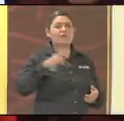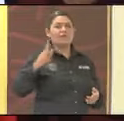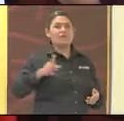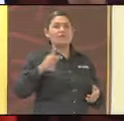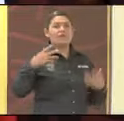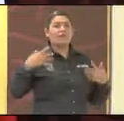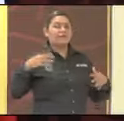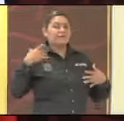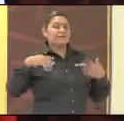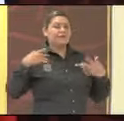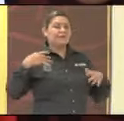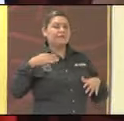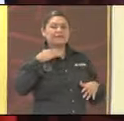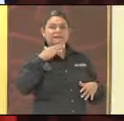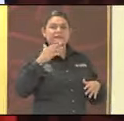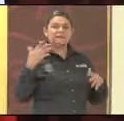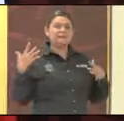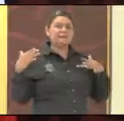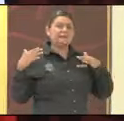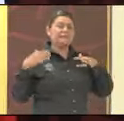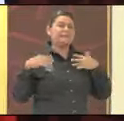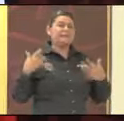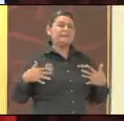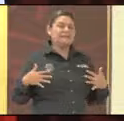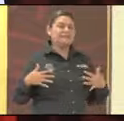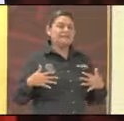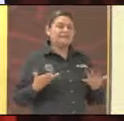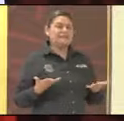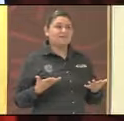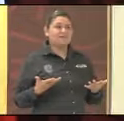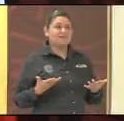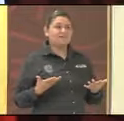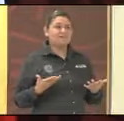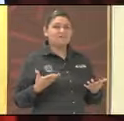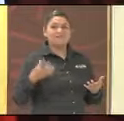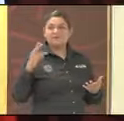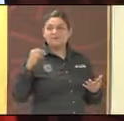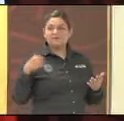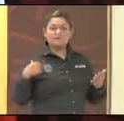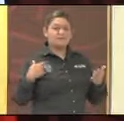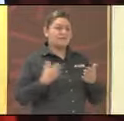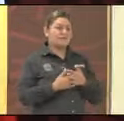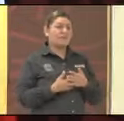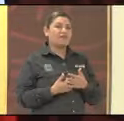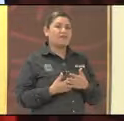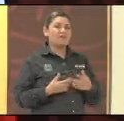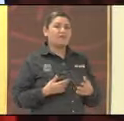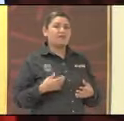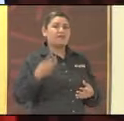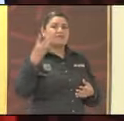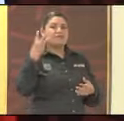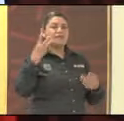contaminado, ¿no? No, qué bárbaros. Sí, no se midieron, Pero fíjense, son